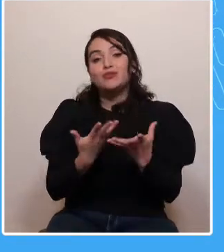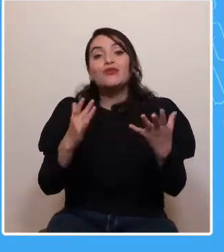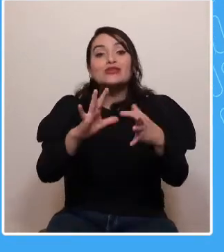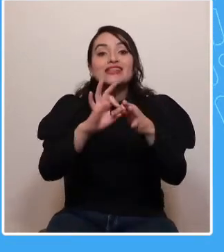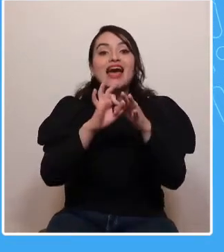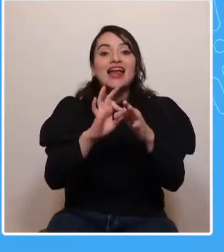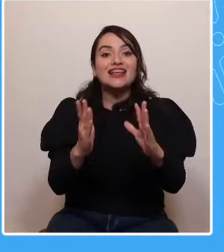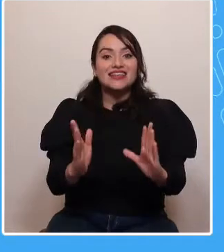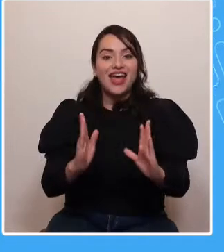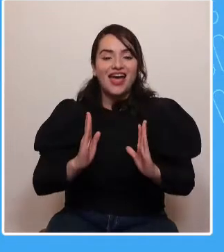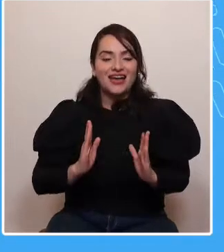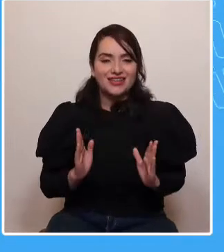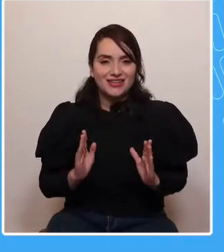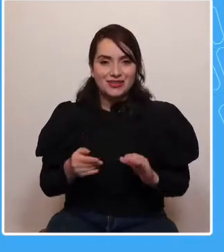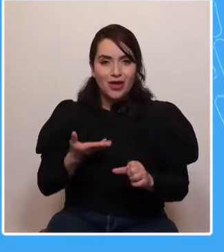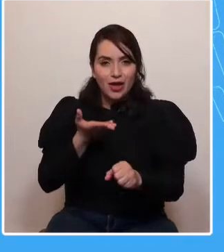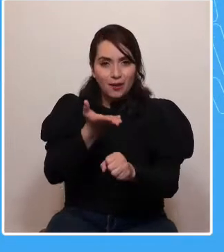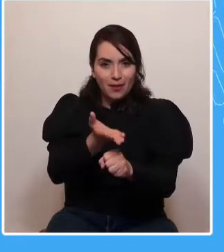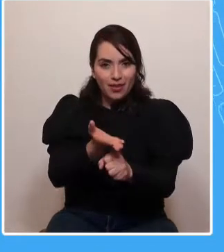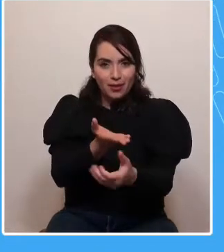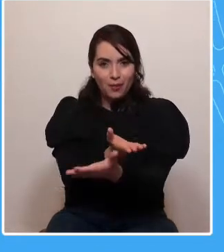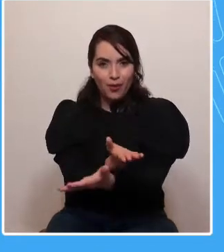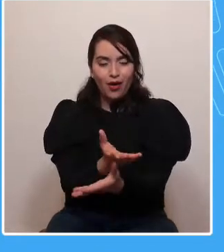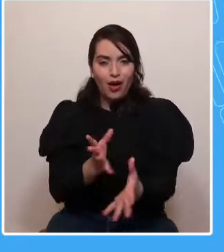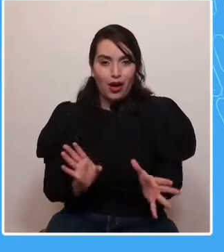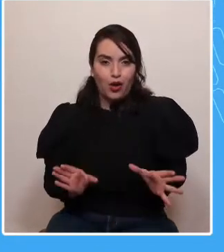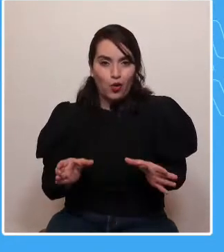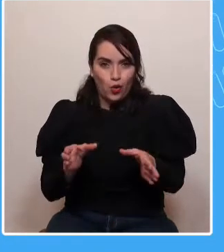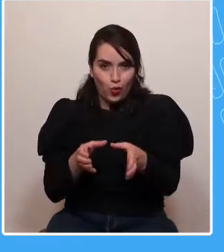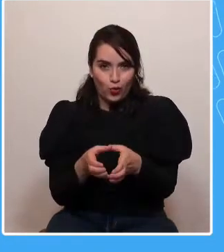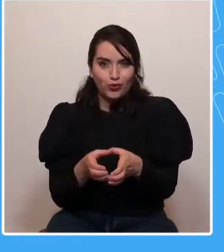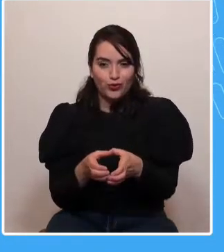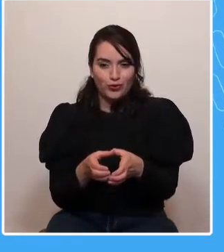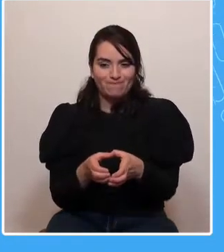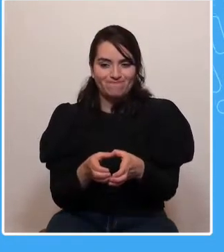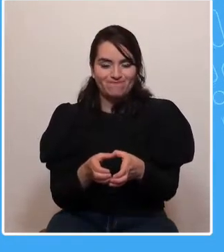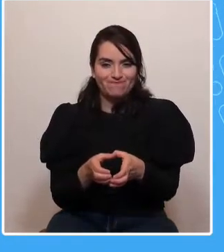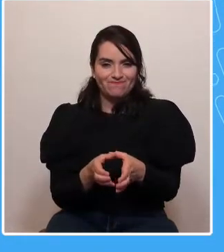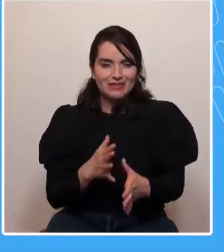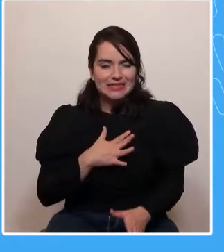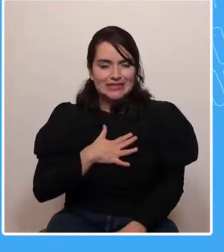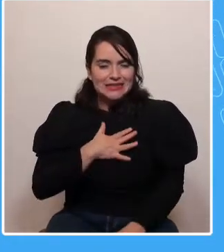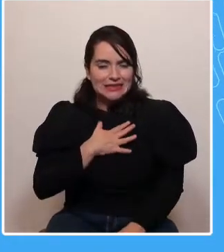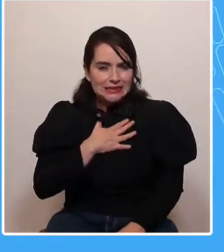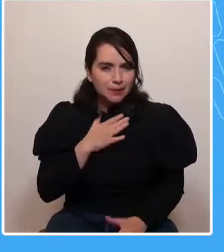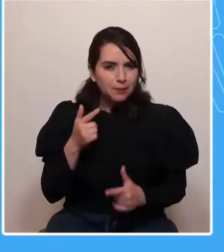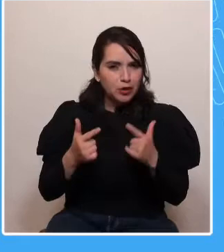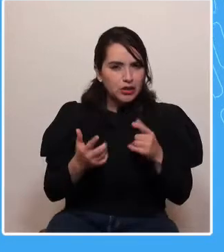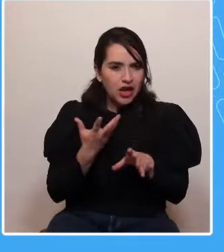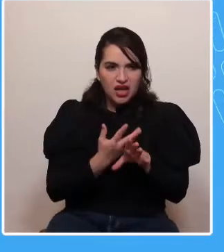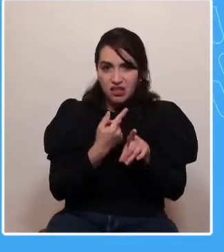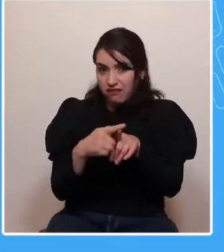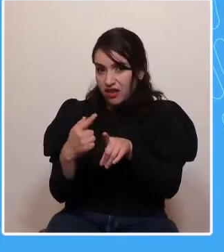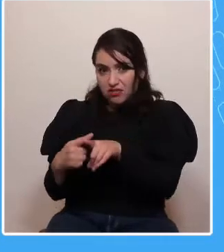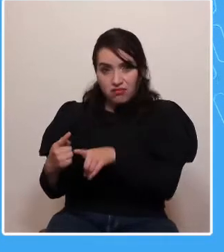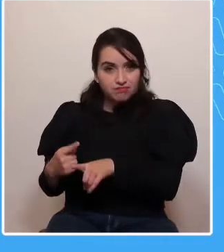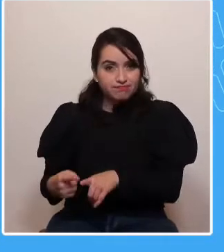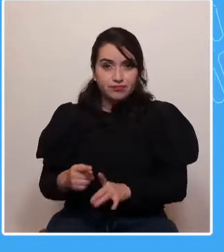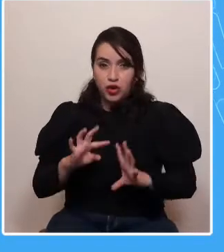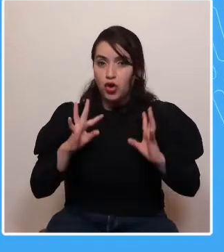atención. Solicitamos al conjunto de sensibilidades políticas presentes en la